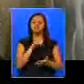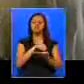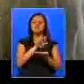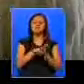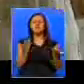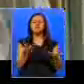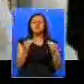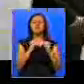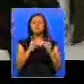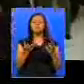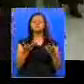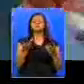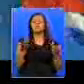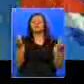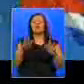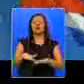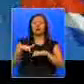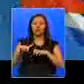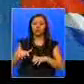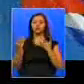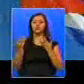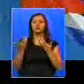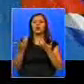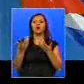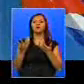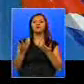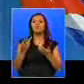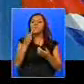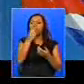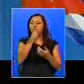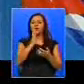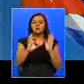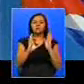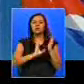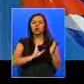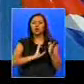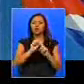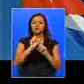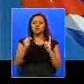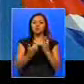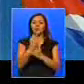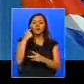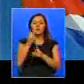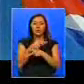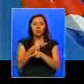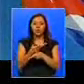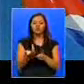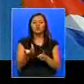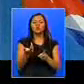agricultura, aplicaciones hacia desarrollo de determinados productos, determinados también productos